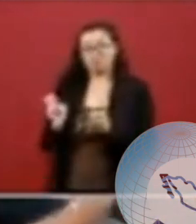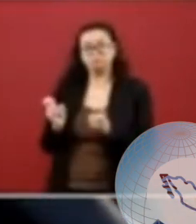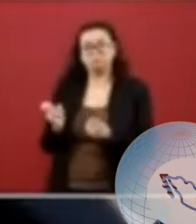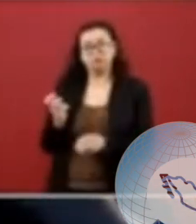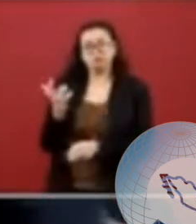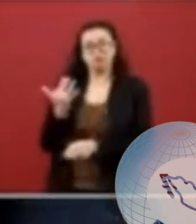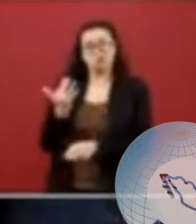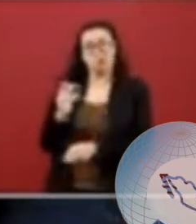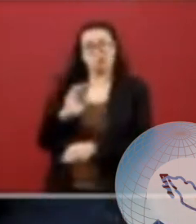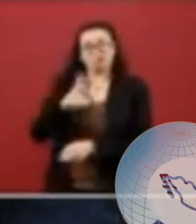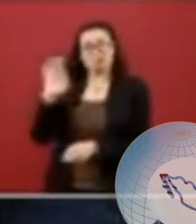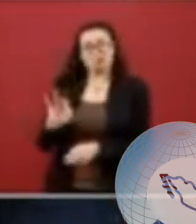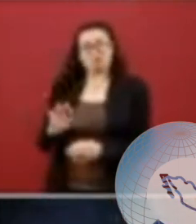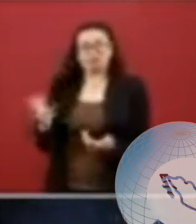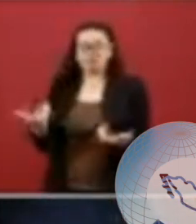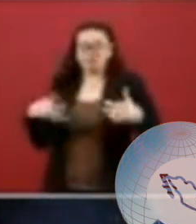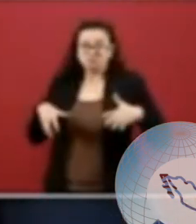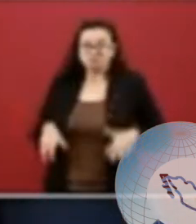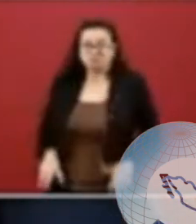el 50%,